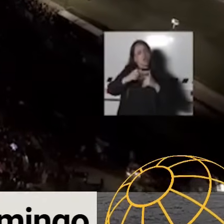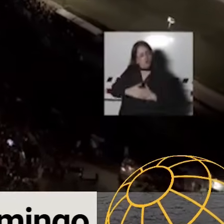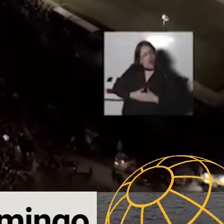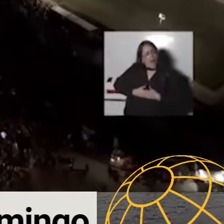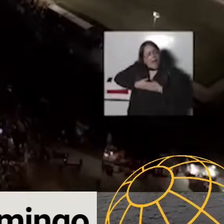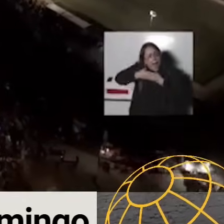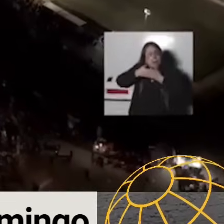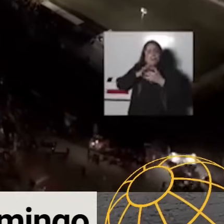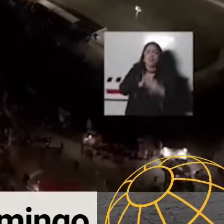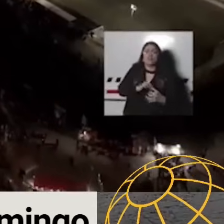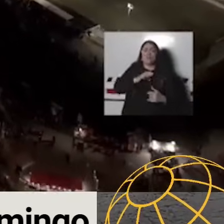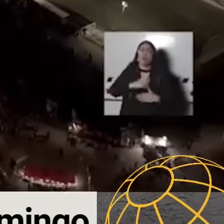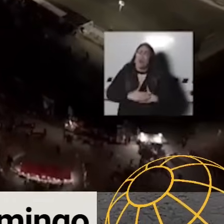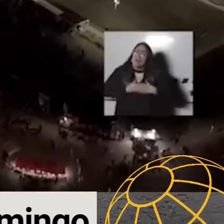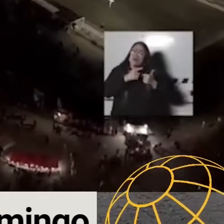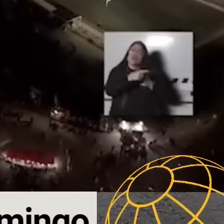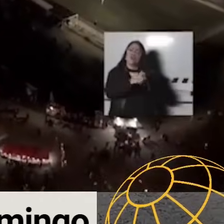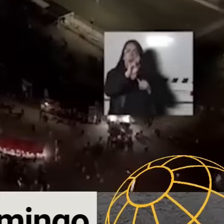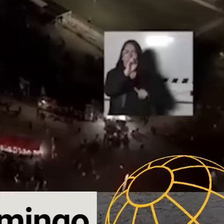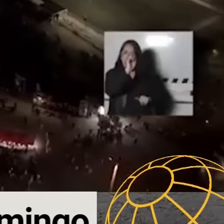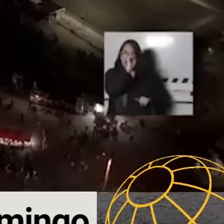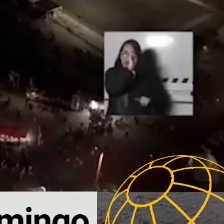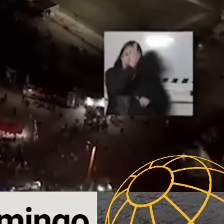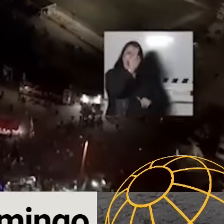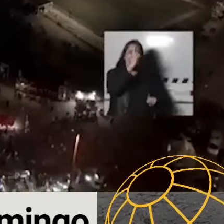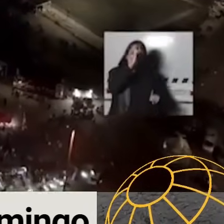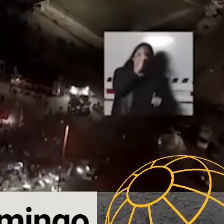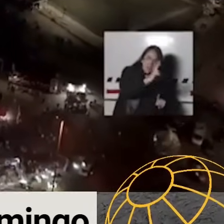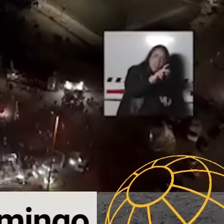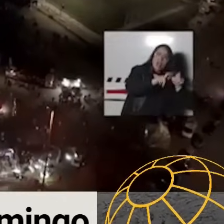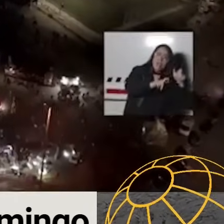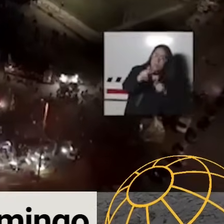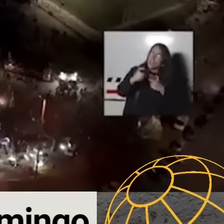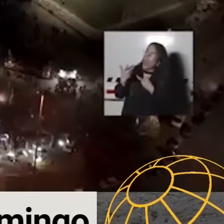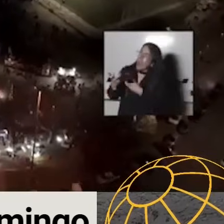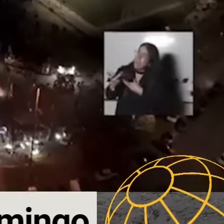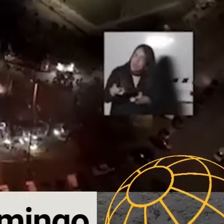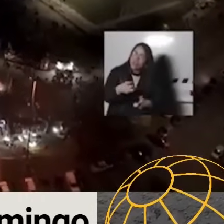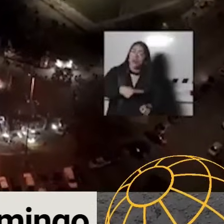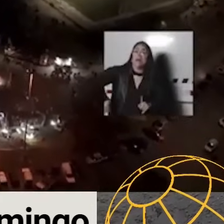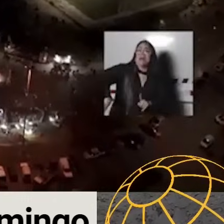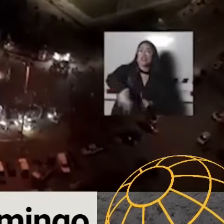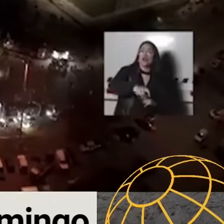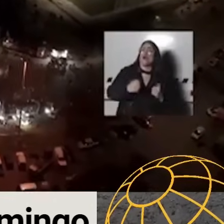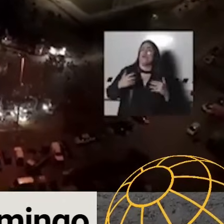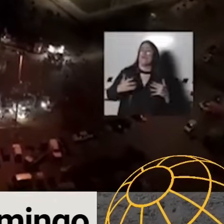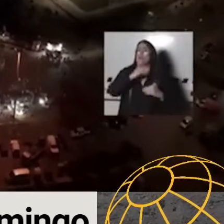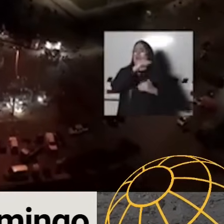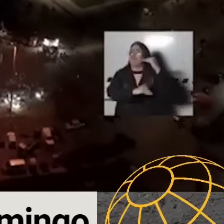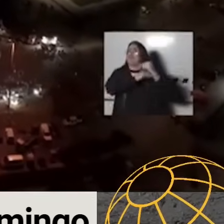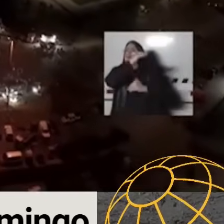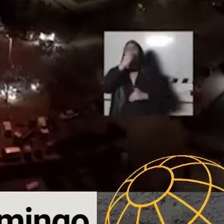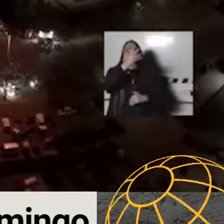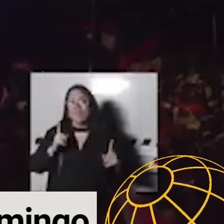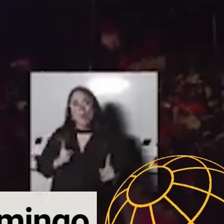ciudadanos que expresan no tener decidido aún su voto el frente amplio hace campaña con la aspiración de superar el 50% y ganar